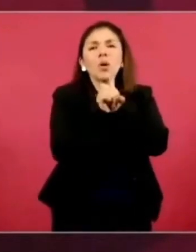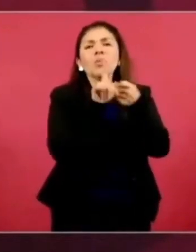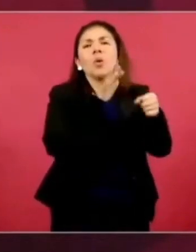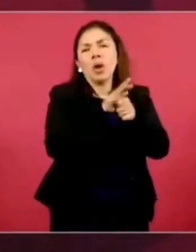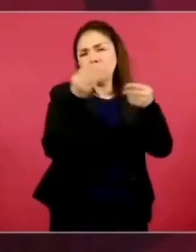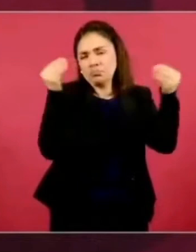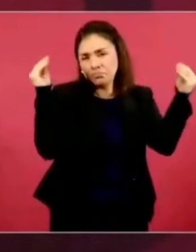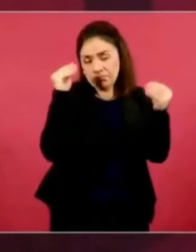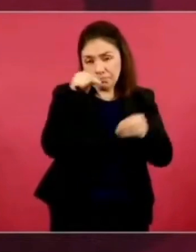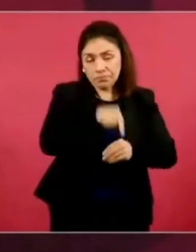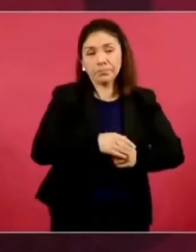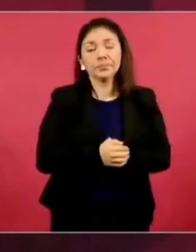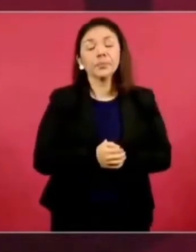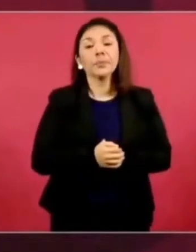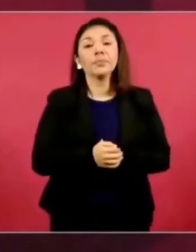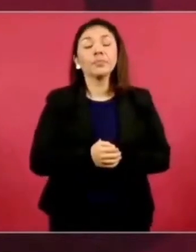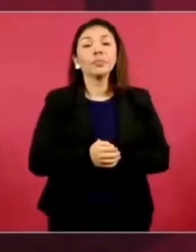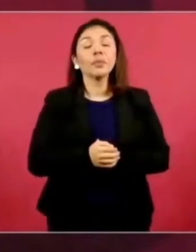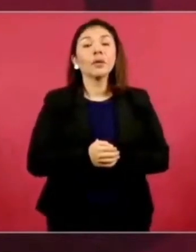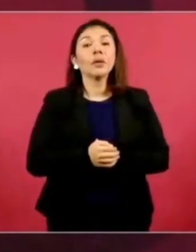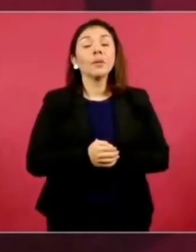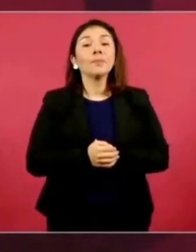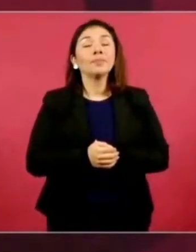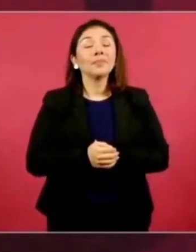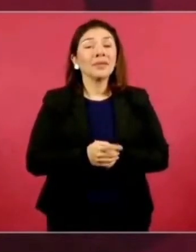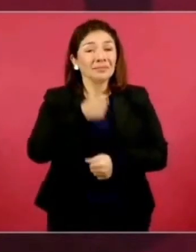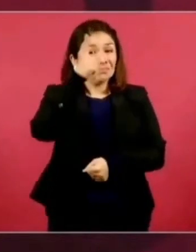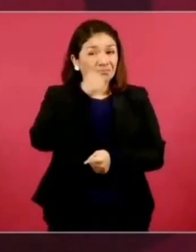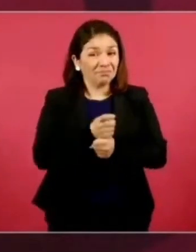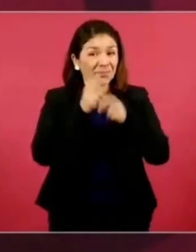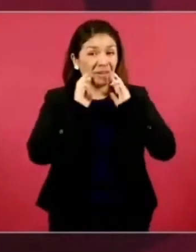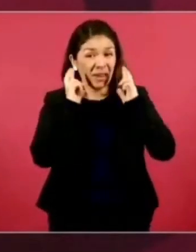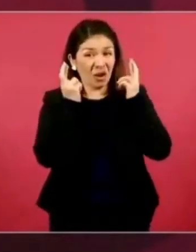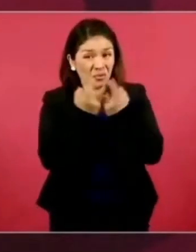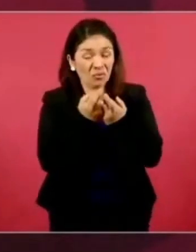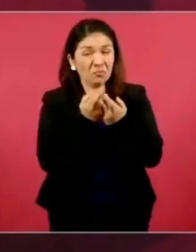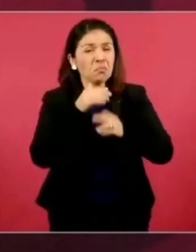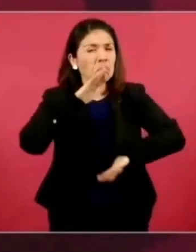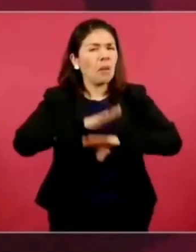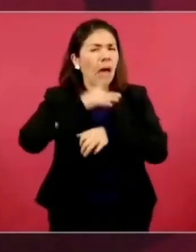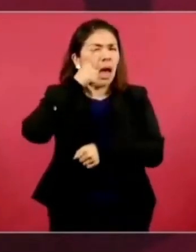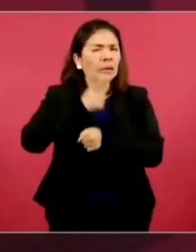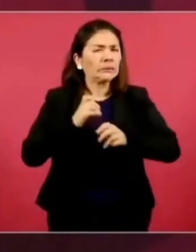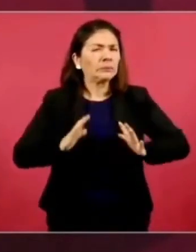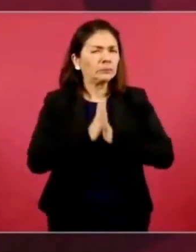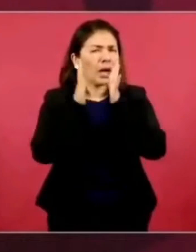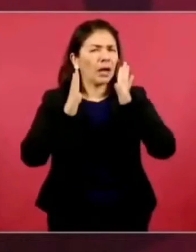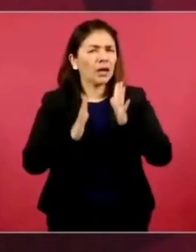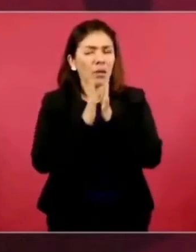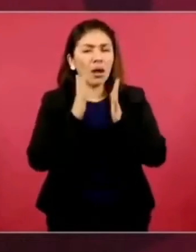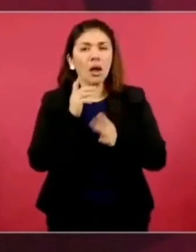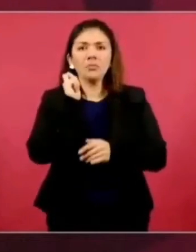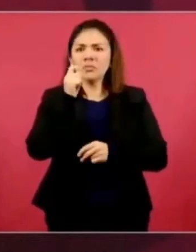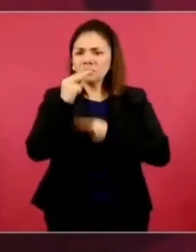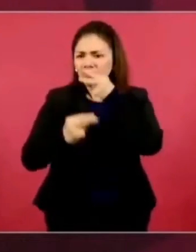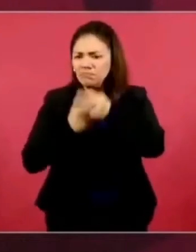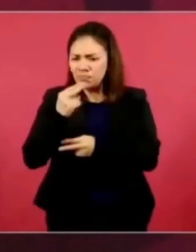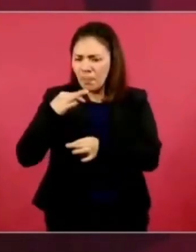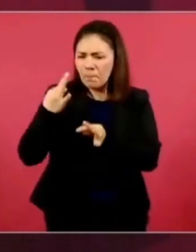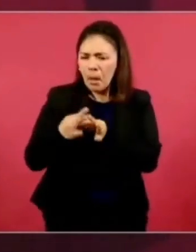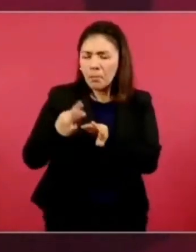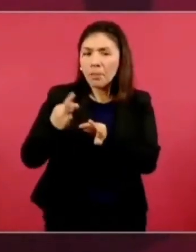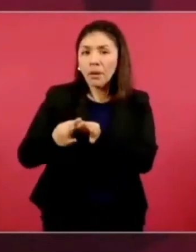Uno de los que más participa en estas reuniones de seguridad, que tiene más asistencia,